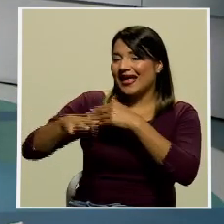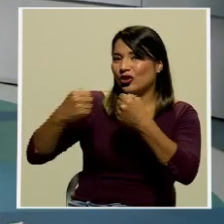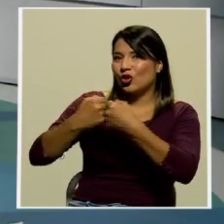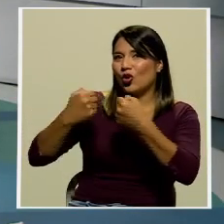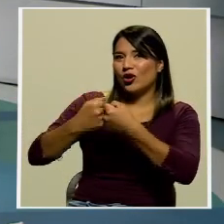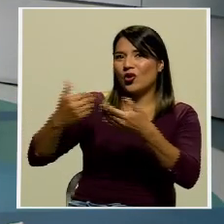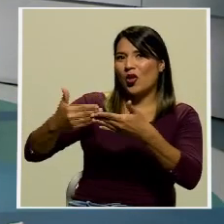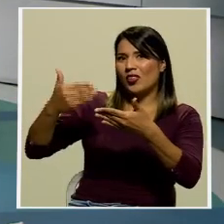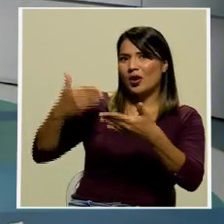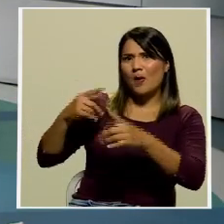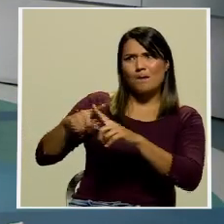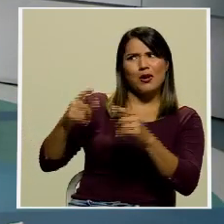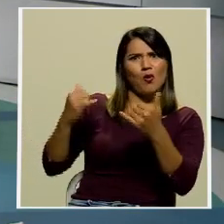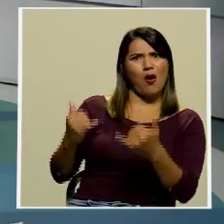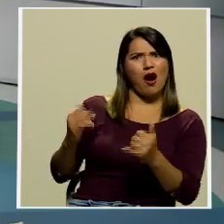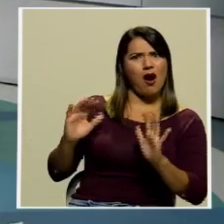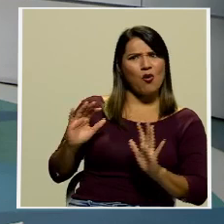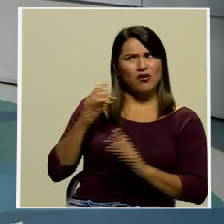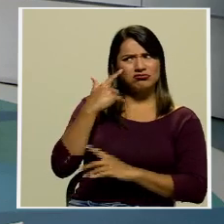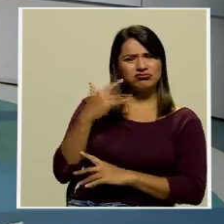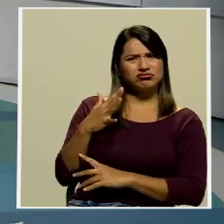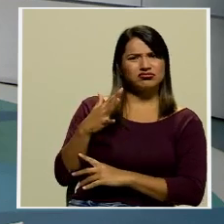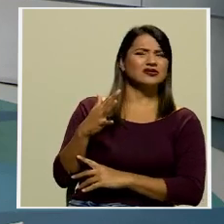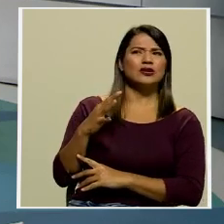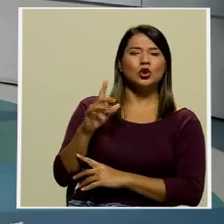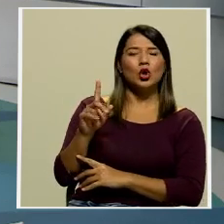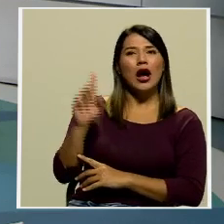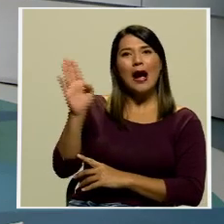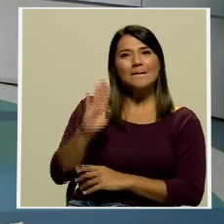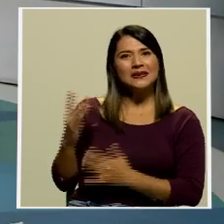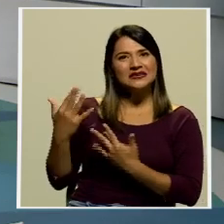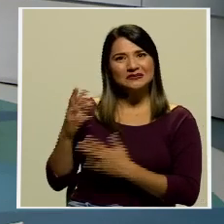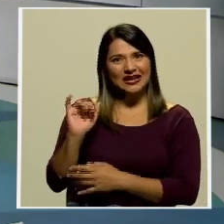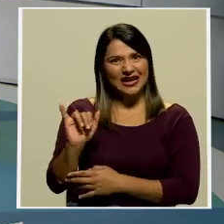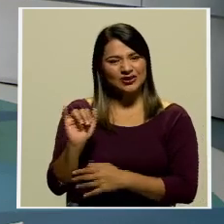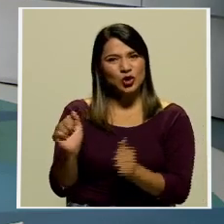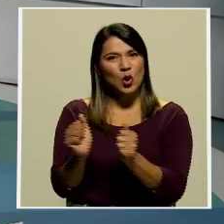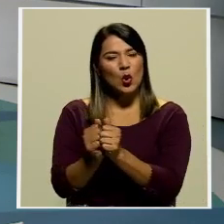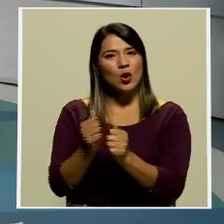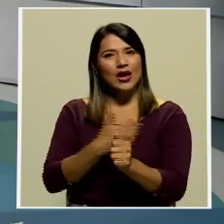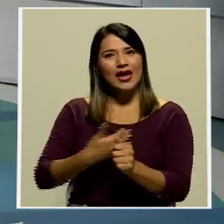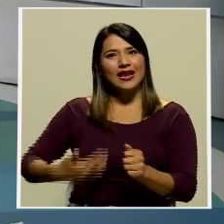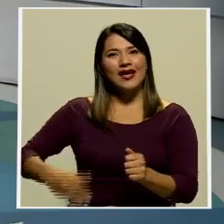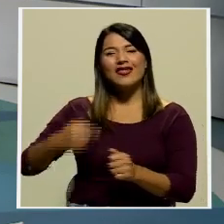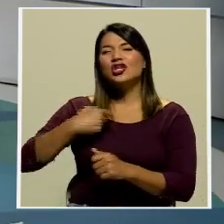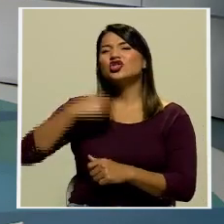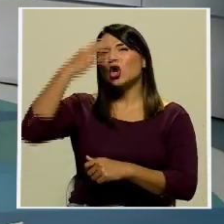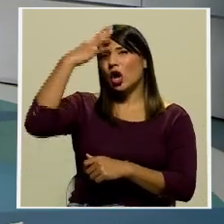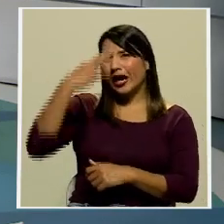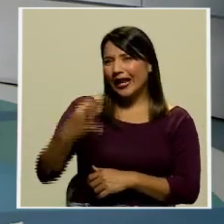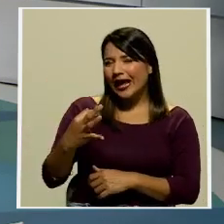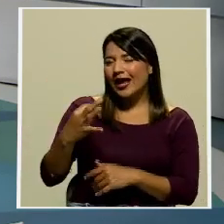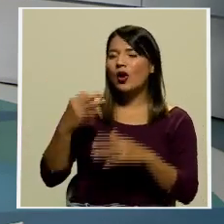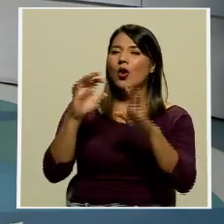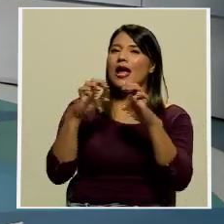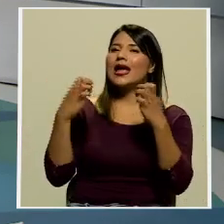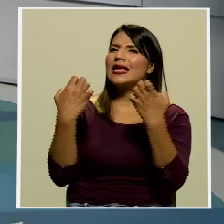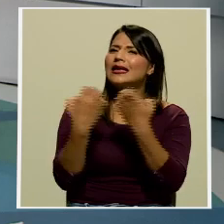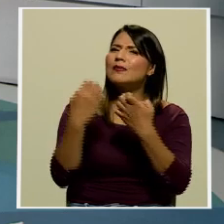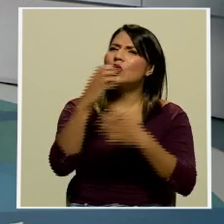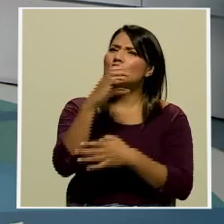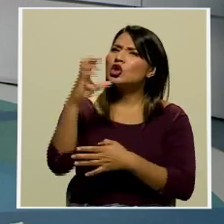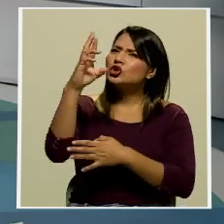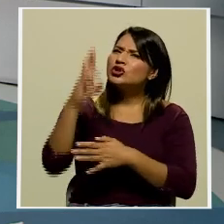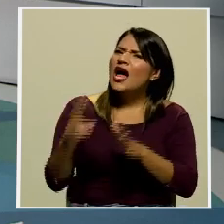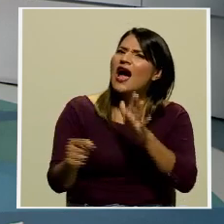uno de esos lugares en los que uno no espera ver a Herediano, casi en el fondo. Yo creo, don Ernesto, que a los equipos de Costa Rica a veces como que